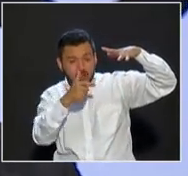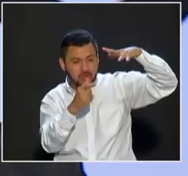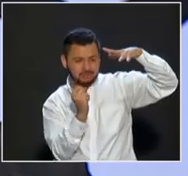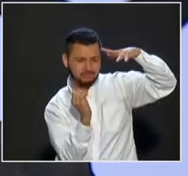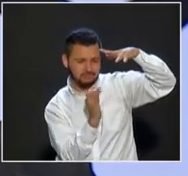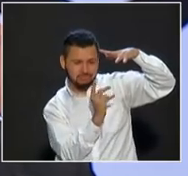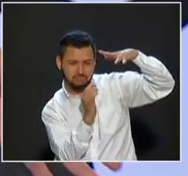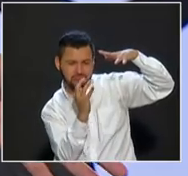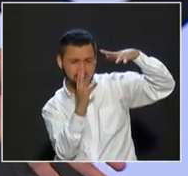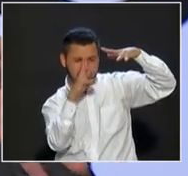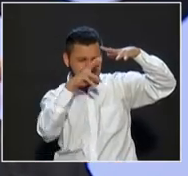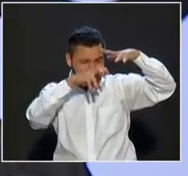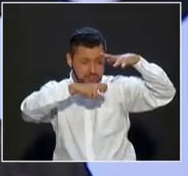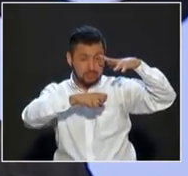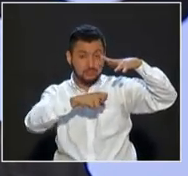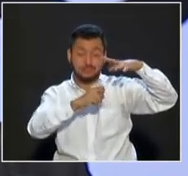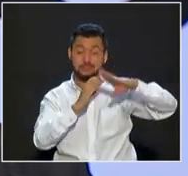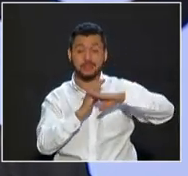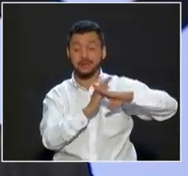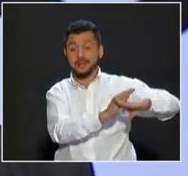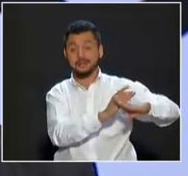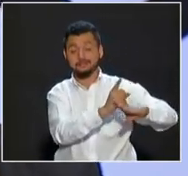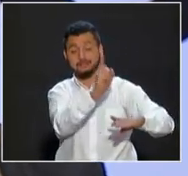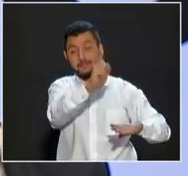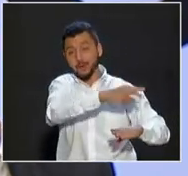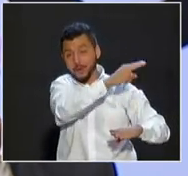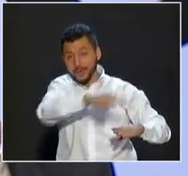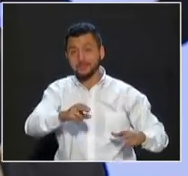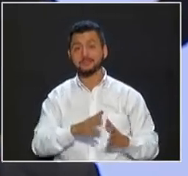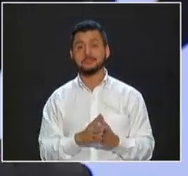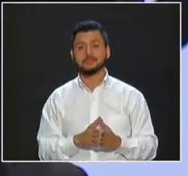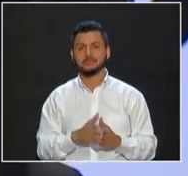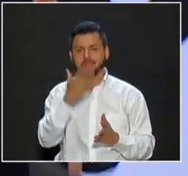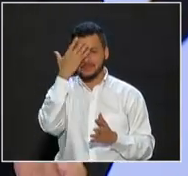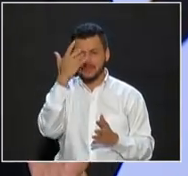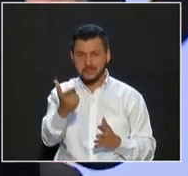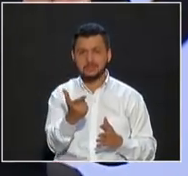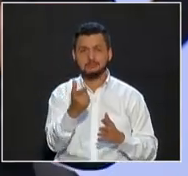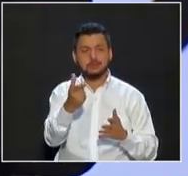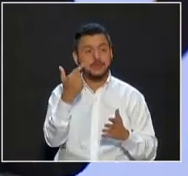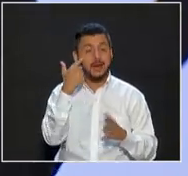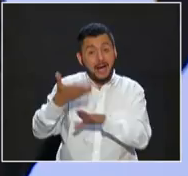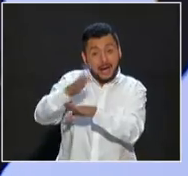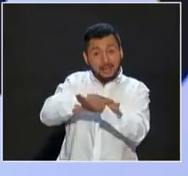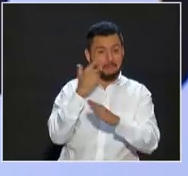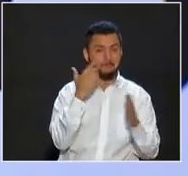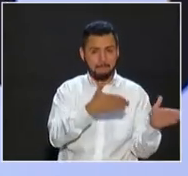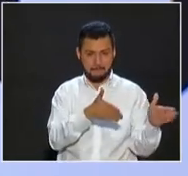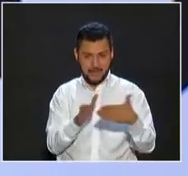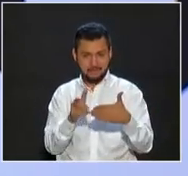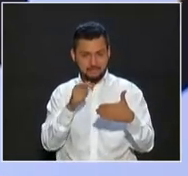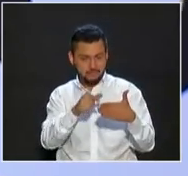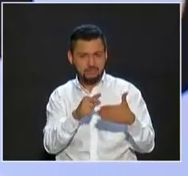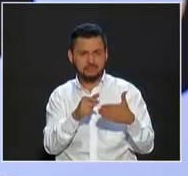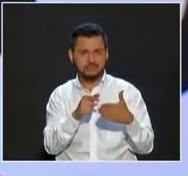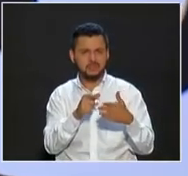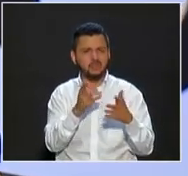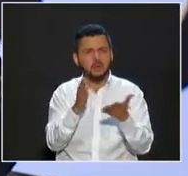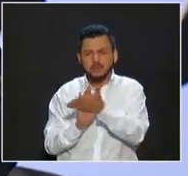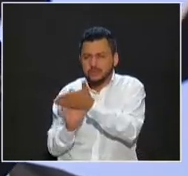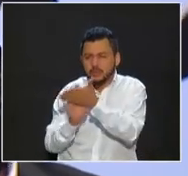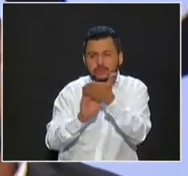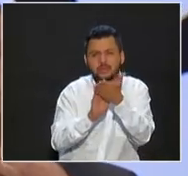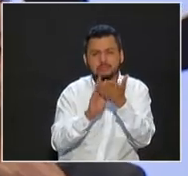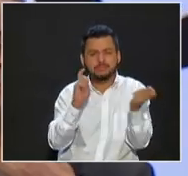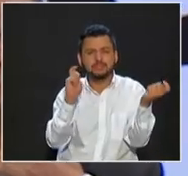república que digo que va a ser quizás la paz y no está logrando y en parte es por el incumplimiento de los mismos planes que ya estaban diseñados aquí tiene que haber es un cumplimiento de los